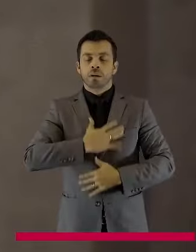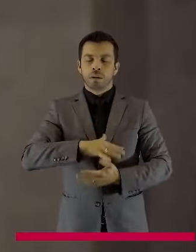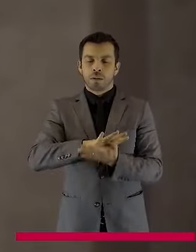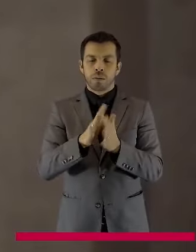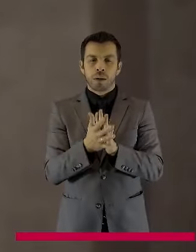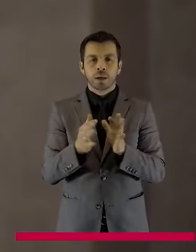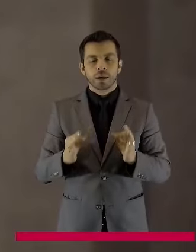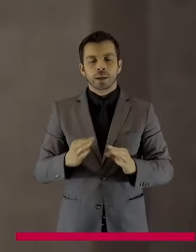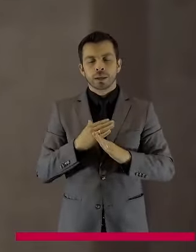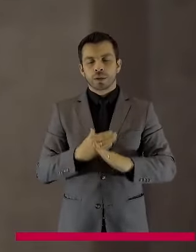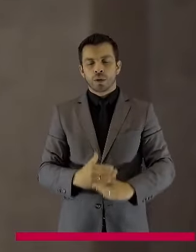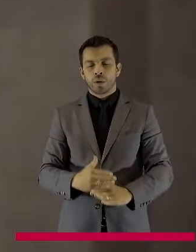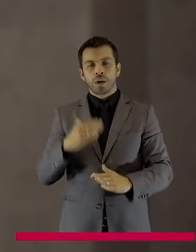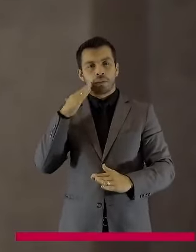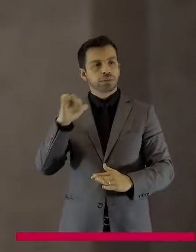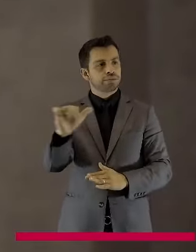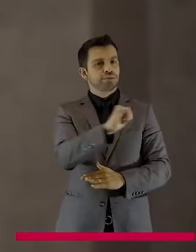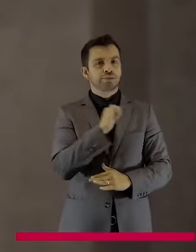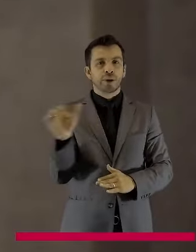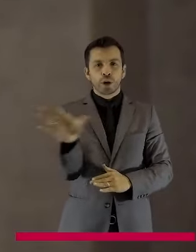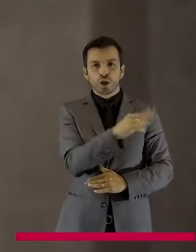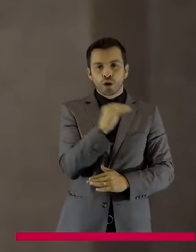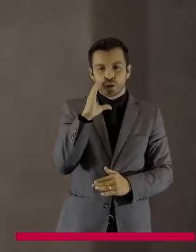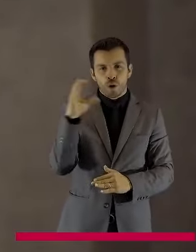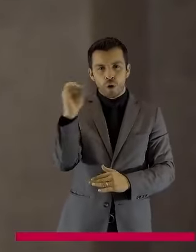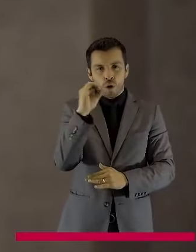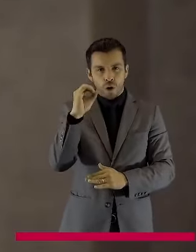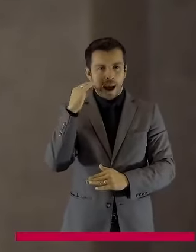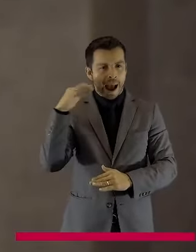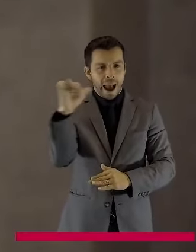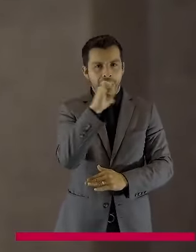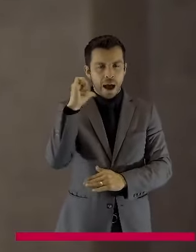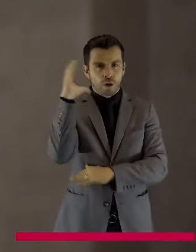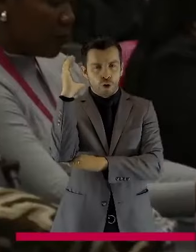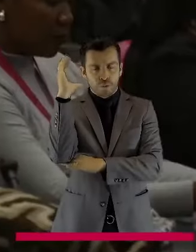las mujeres y para todos los colombianos y colombianas.